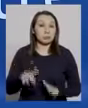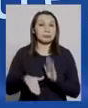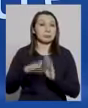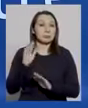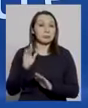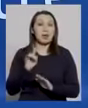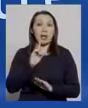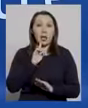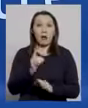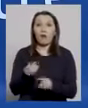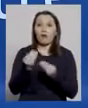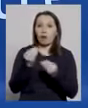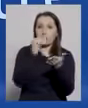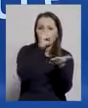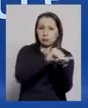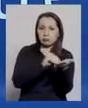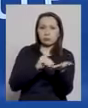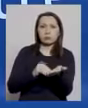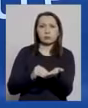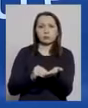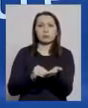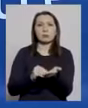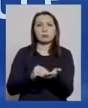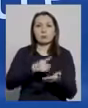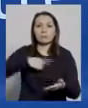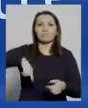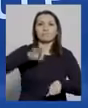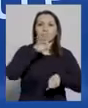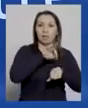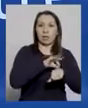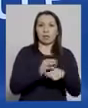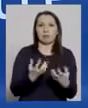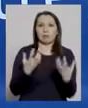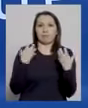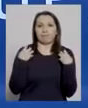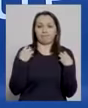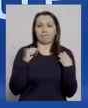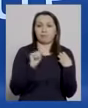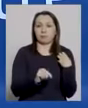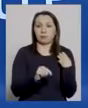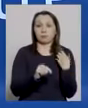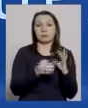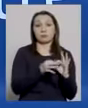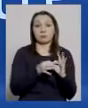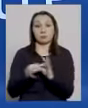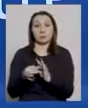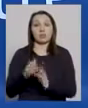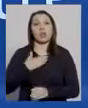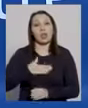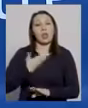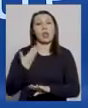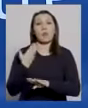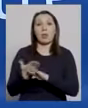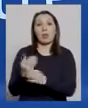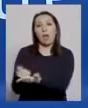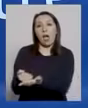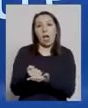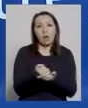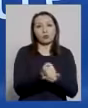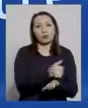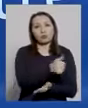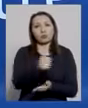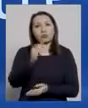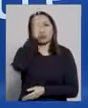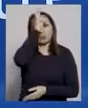que hayan buenos registros somos los médicos. Y en ese sentido queríamos pedir la colaboración de